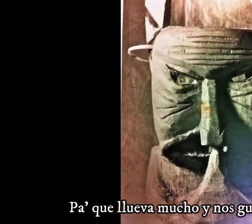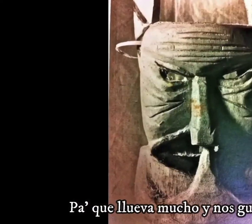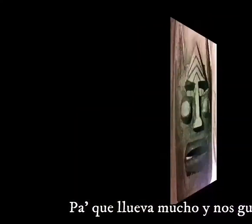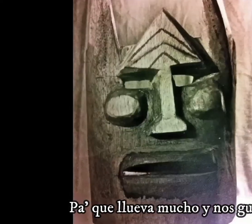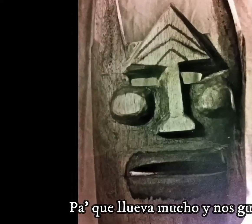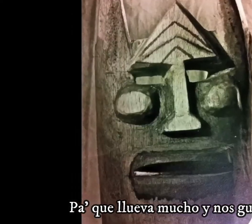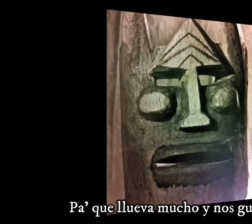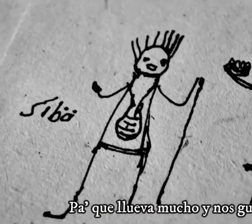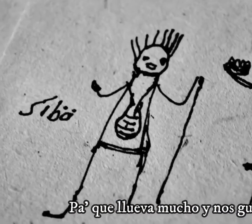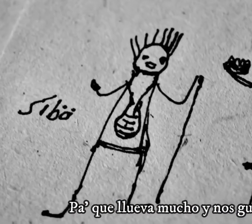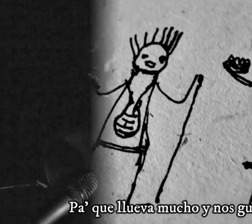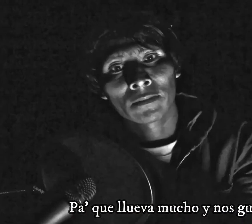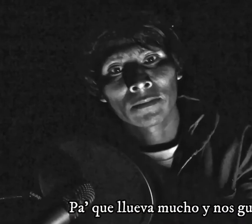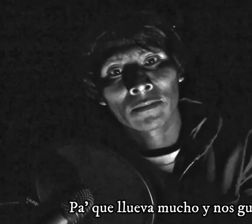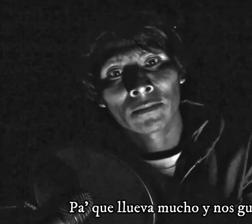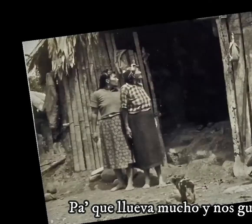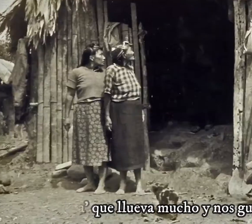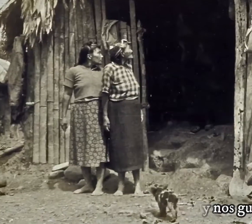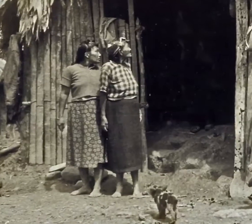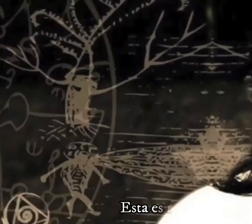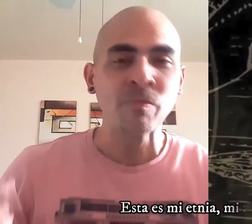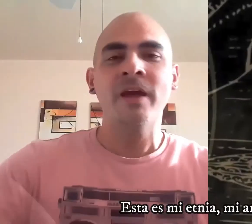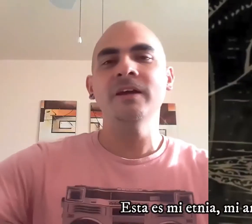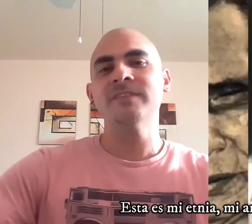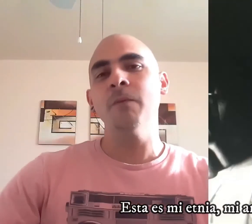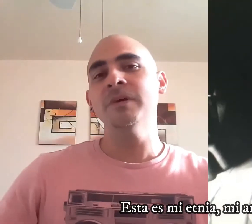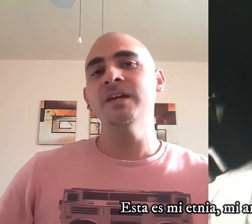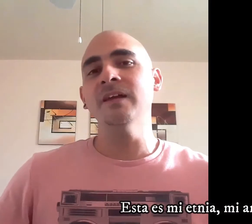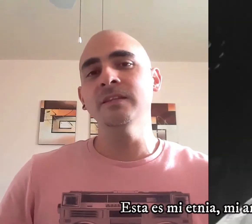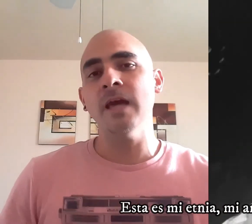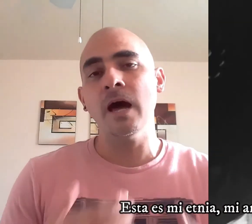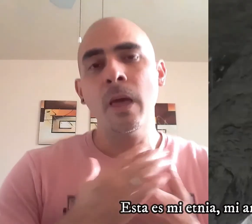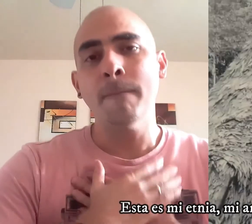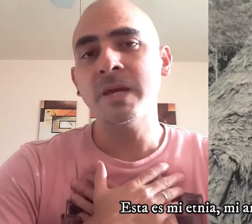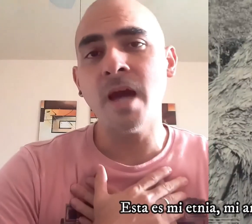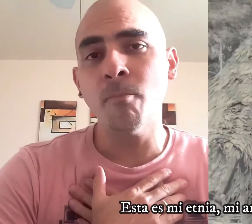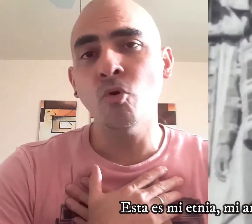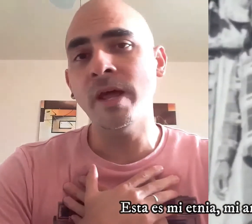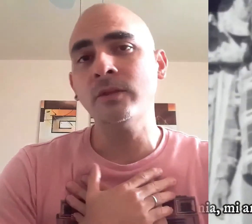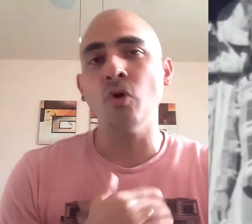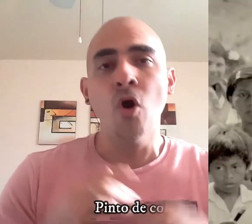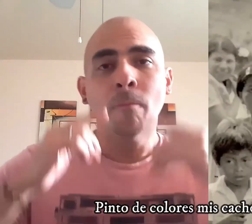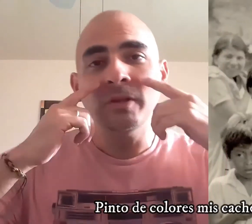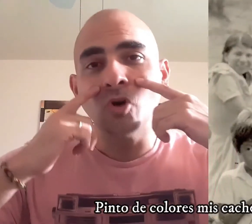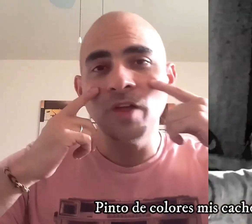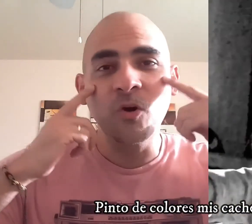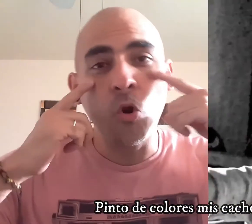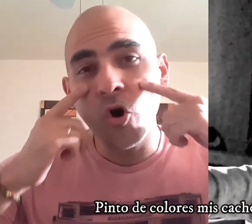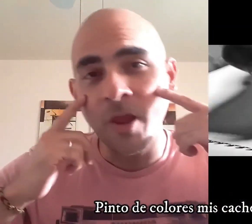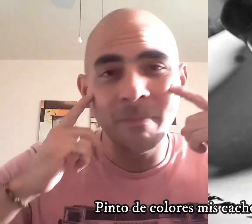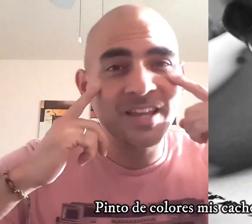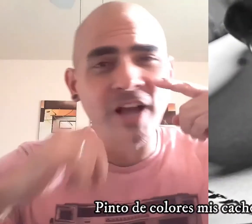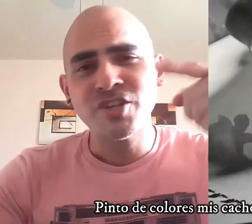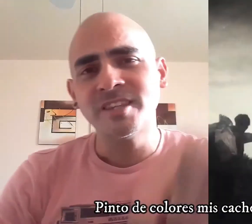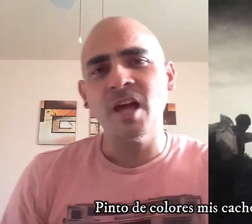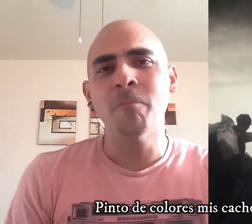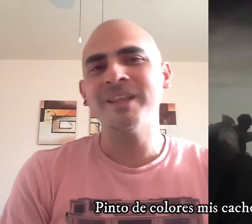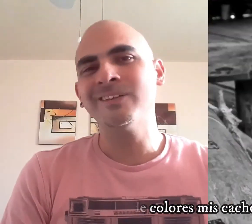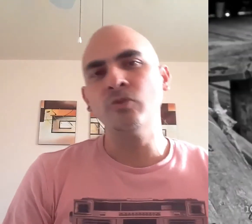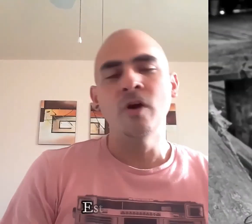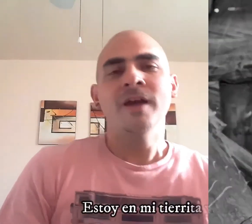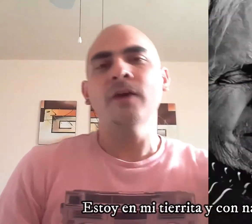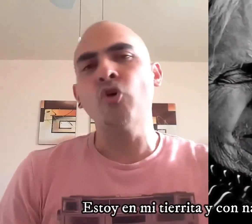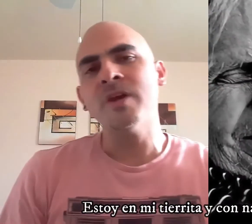pedimos pa' que llueva mucho y nos guíe en el camino. Esta es mi etnia, mi amuleto, pinto de colores, mis